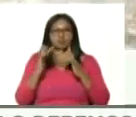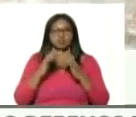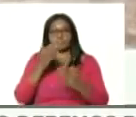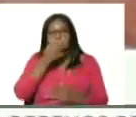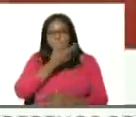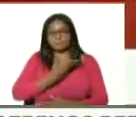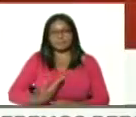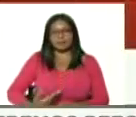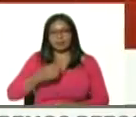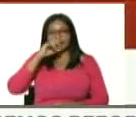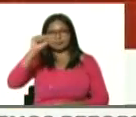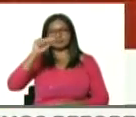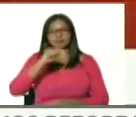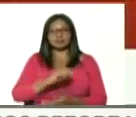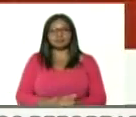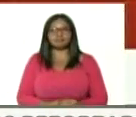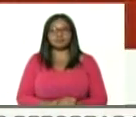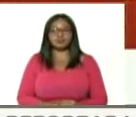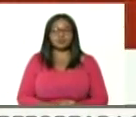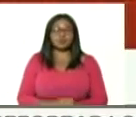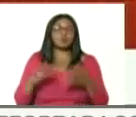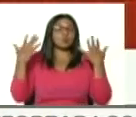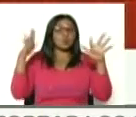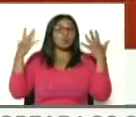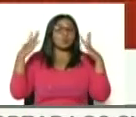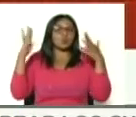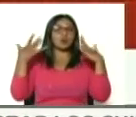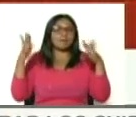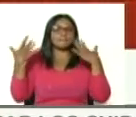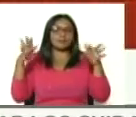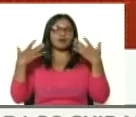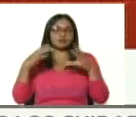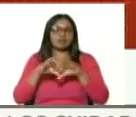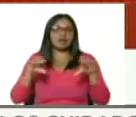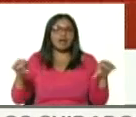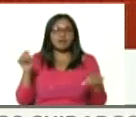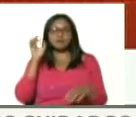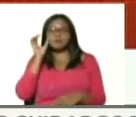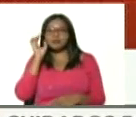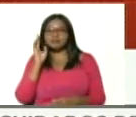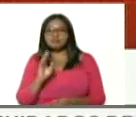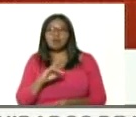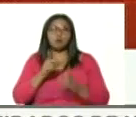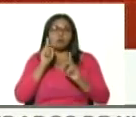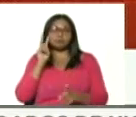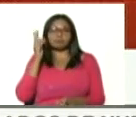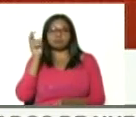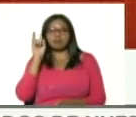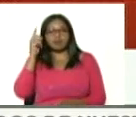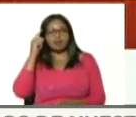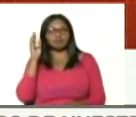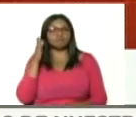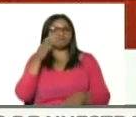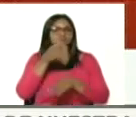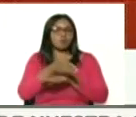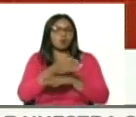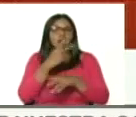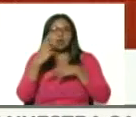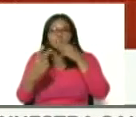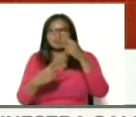Bueno, un aplauso a mis vecinos y vecinas de Caño Amarillo. En estos días voy para allá, Alexander,